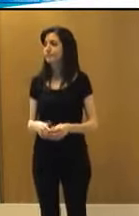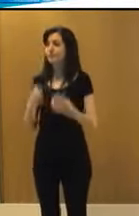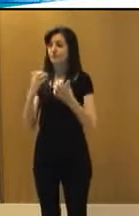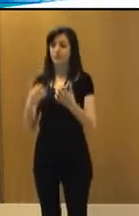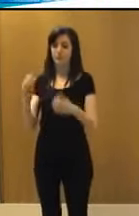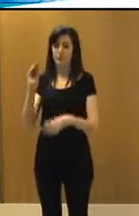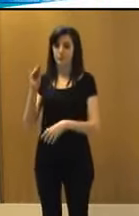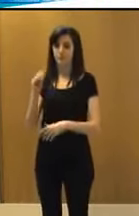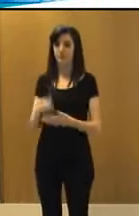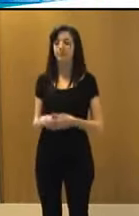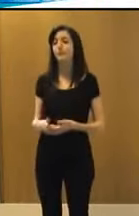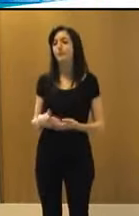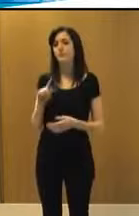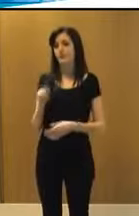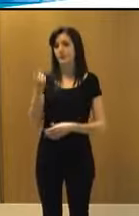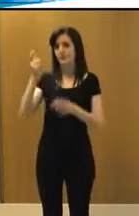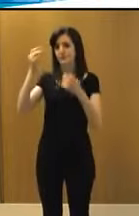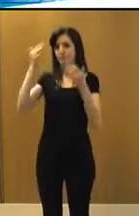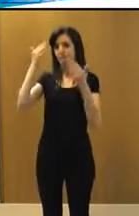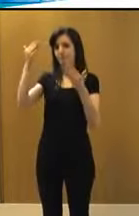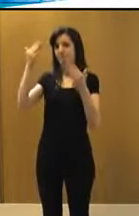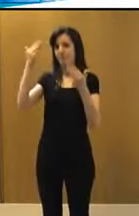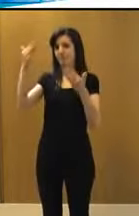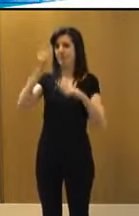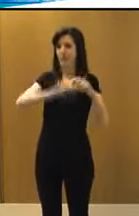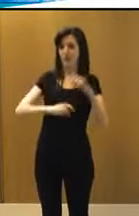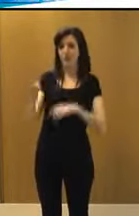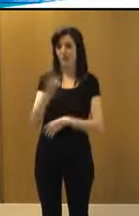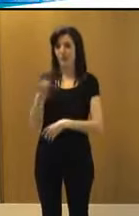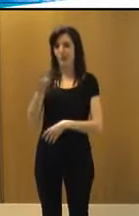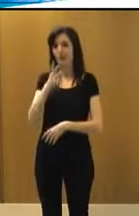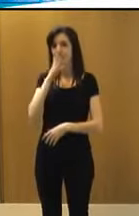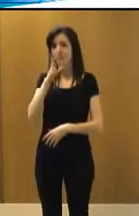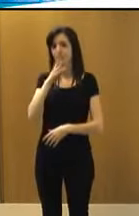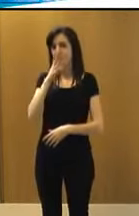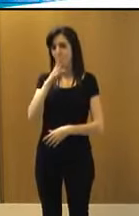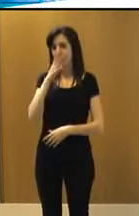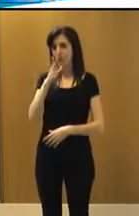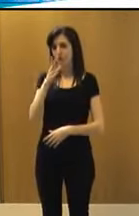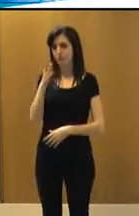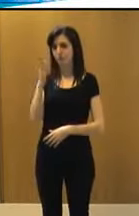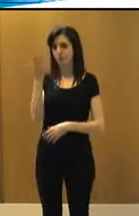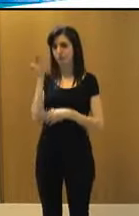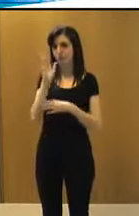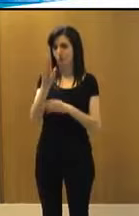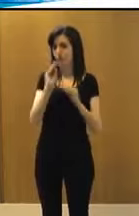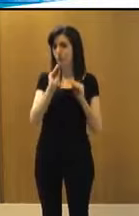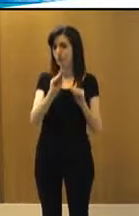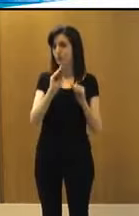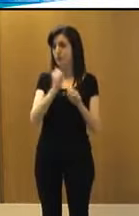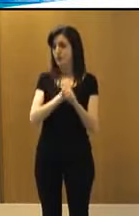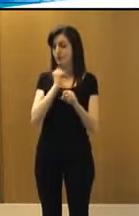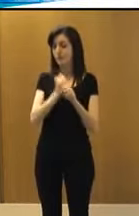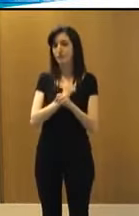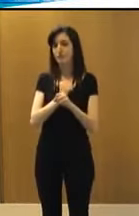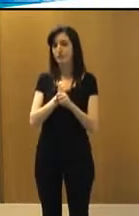Sí, gracias. Bueno, lo primero, felicitaros a ambas instituciones por el espléndido estudio que habéis hecho,